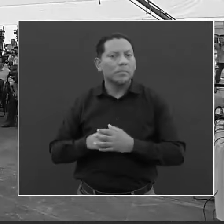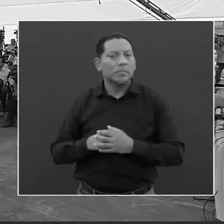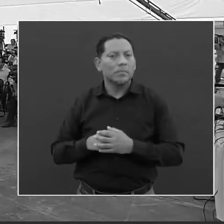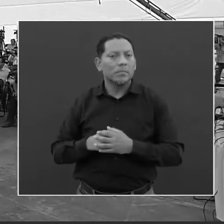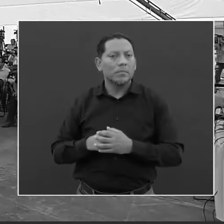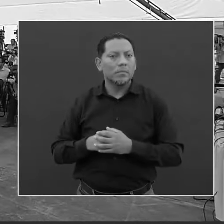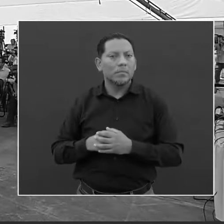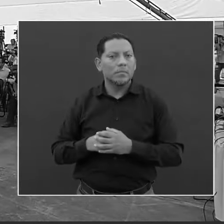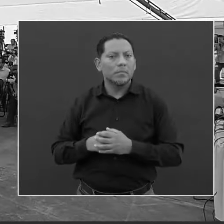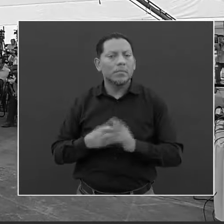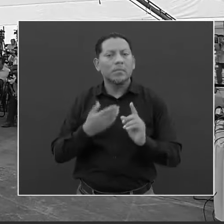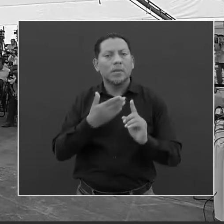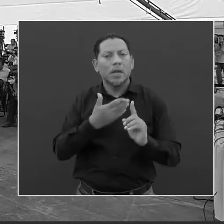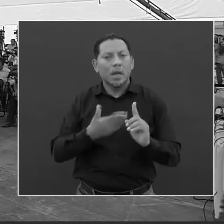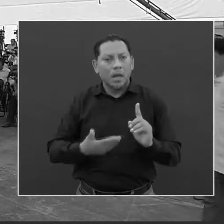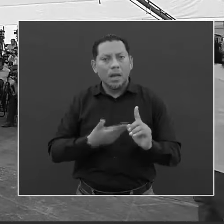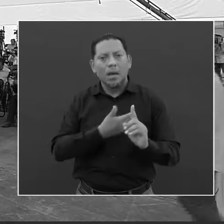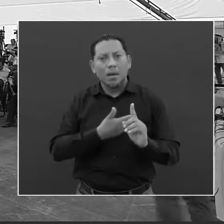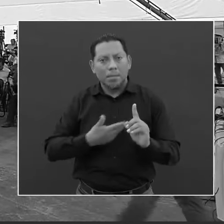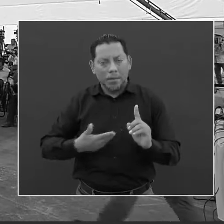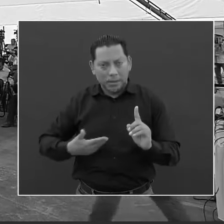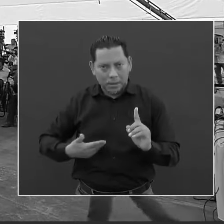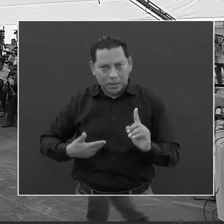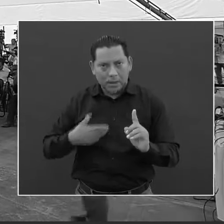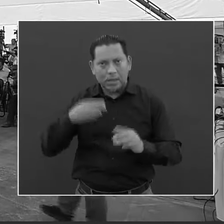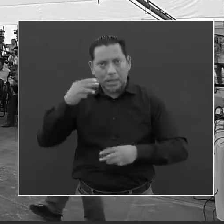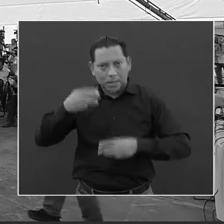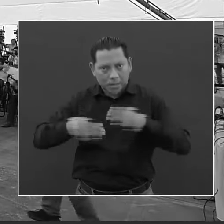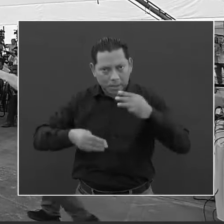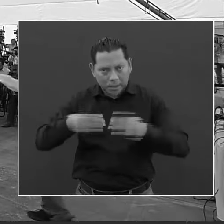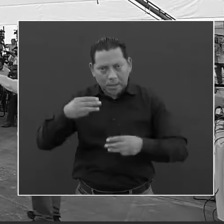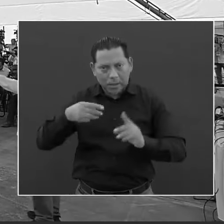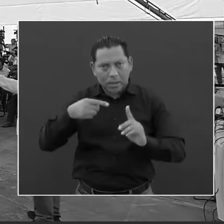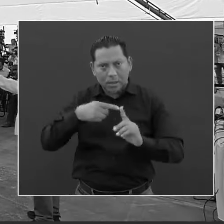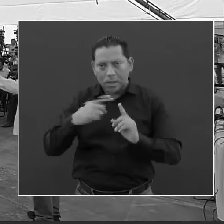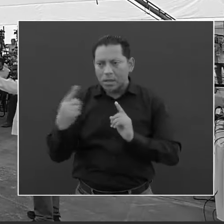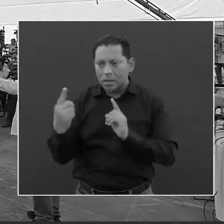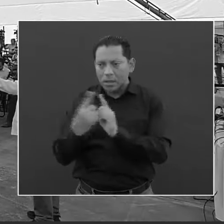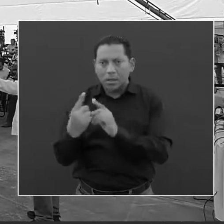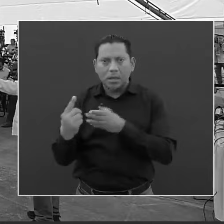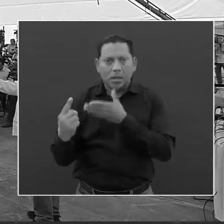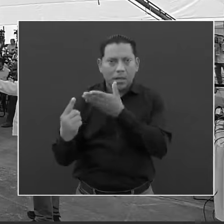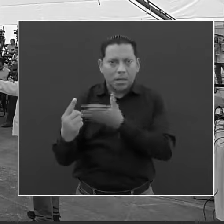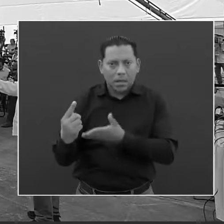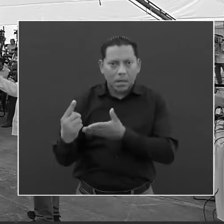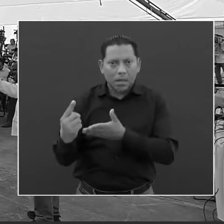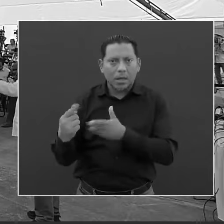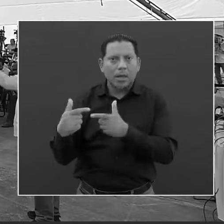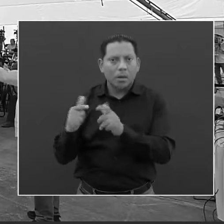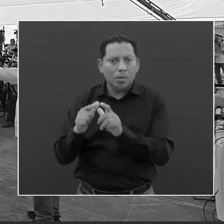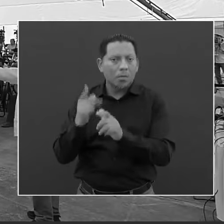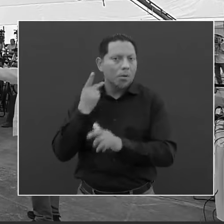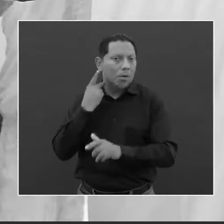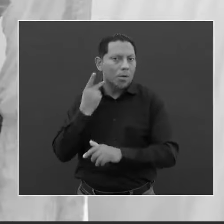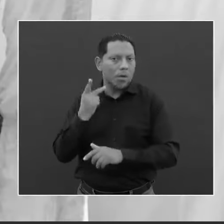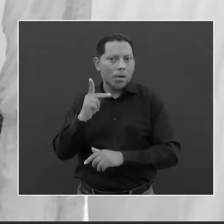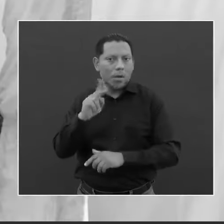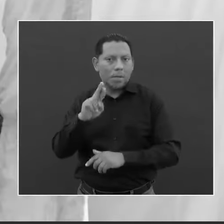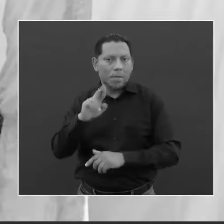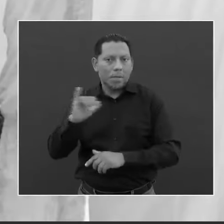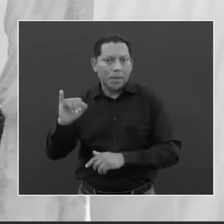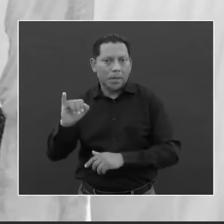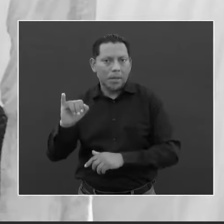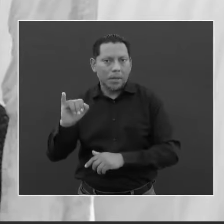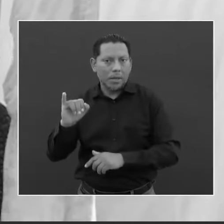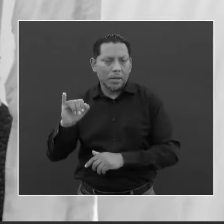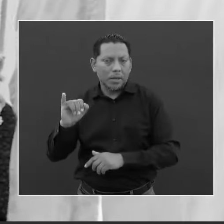Ah, la presidenta se reunió con el presidente del PRI. Y con magistrados electorales en la